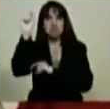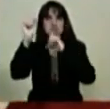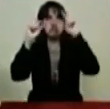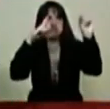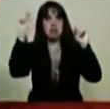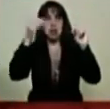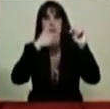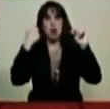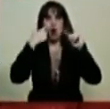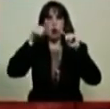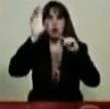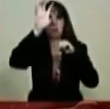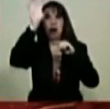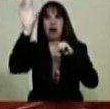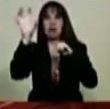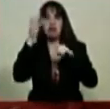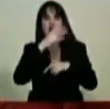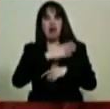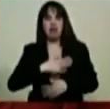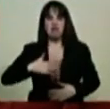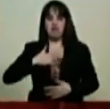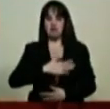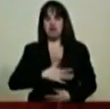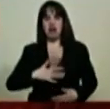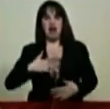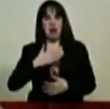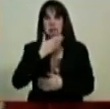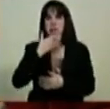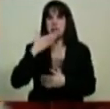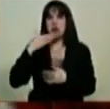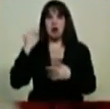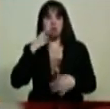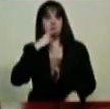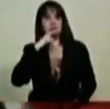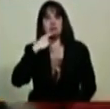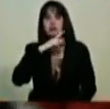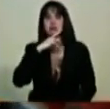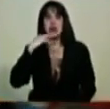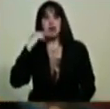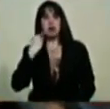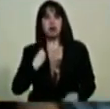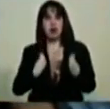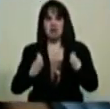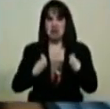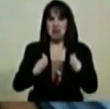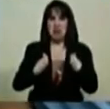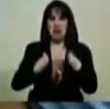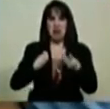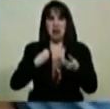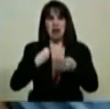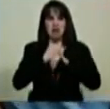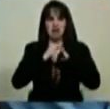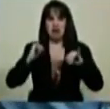iban a otros países a disfrutar de las mieles de la vida y terminaron lavando pocetas